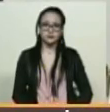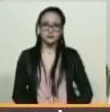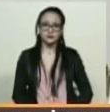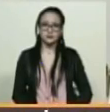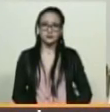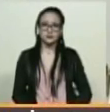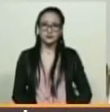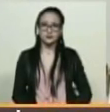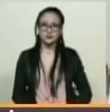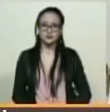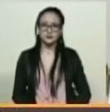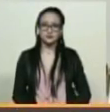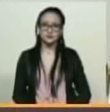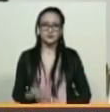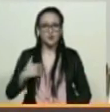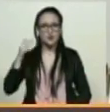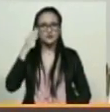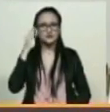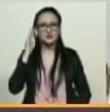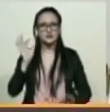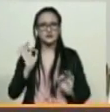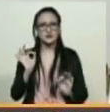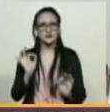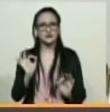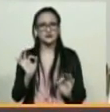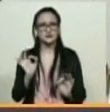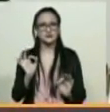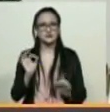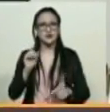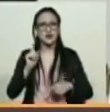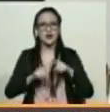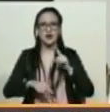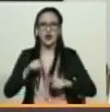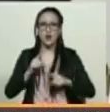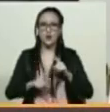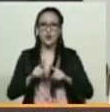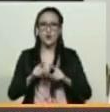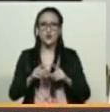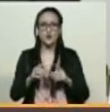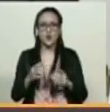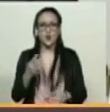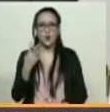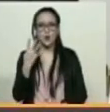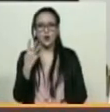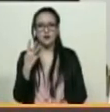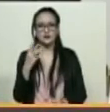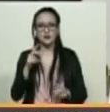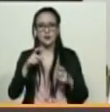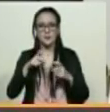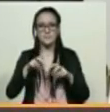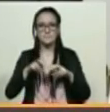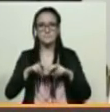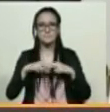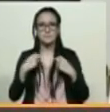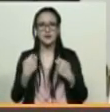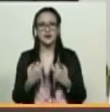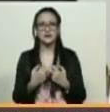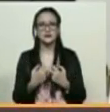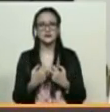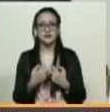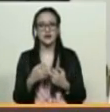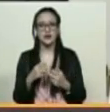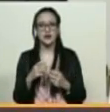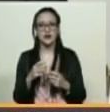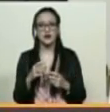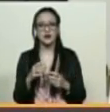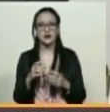Quería saber sobre esta postura de algunos de los llamados cuatro de la mesa de la Unidad Democrática. Son como tres ahora. Bueno, no